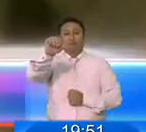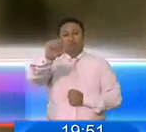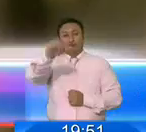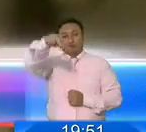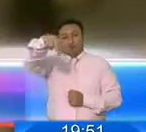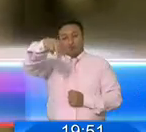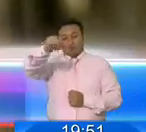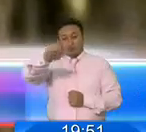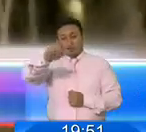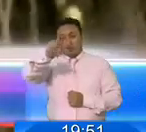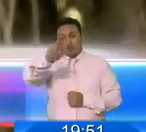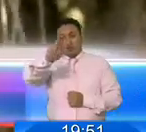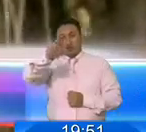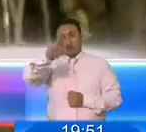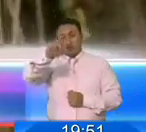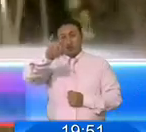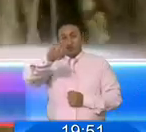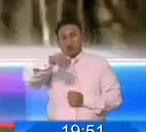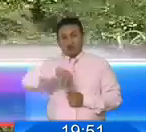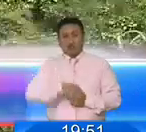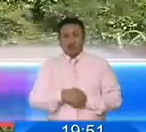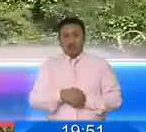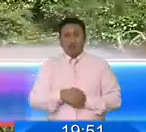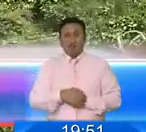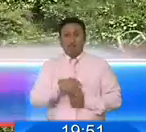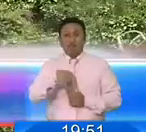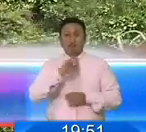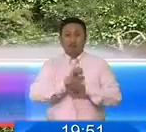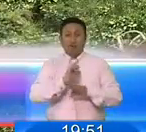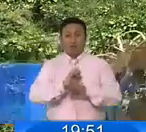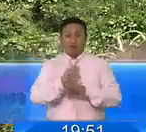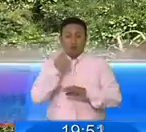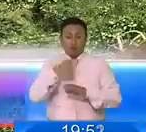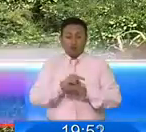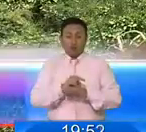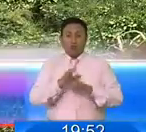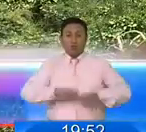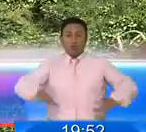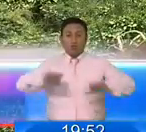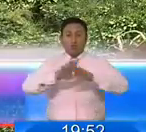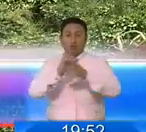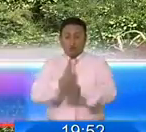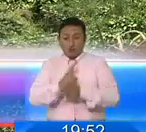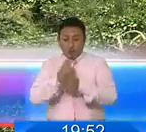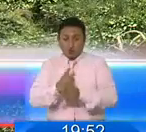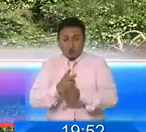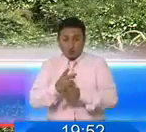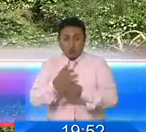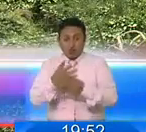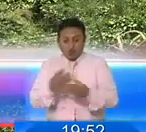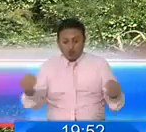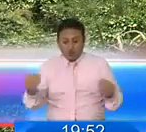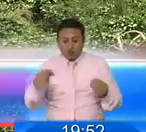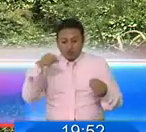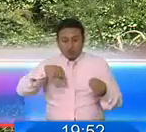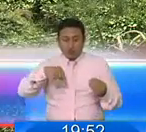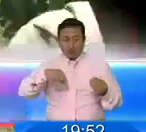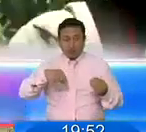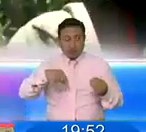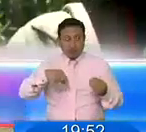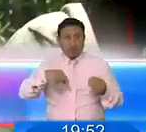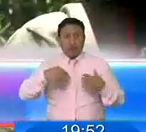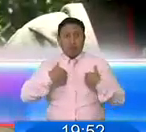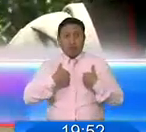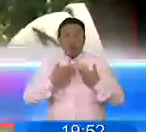reserva ecológica de los ilinizas ya en el ecuador están desapareciendo muchas áreas protegidas y éste se ha convertido en una zona de refugio